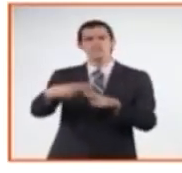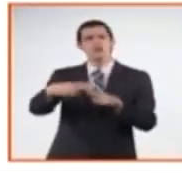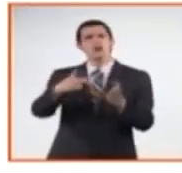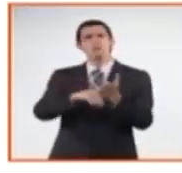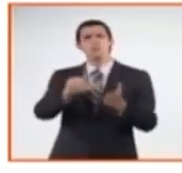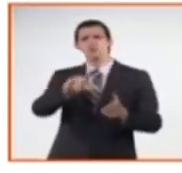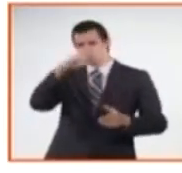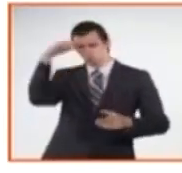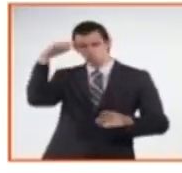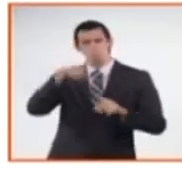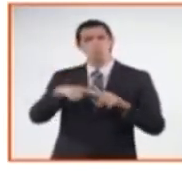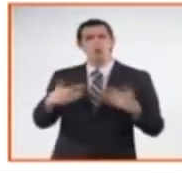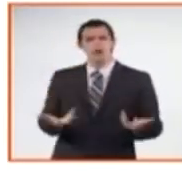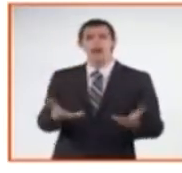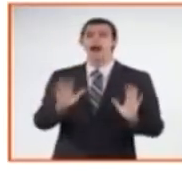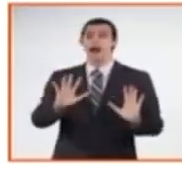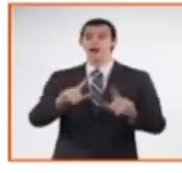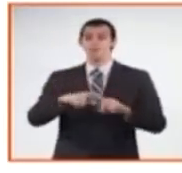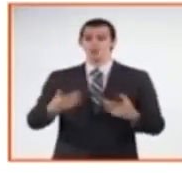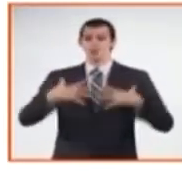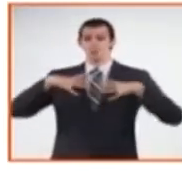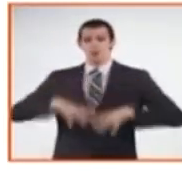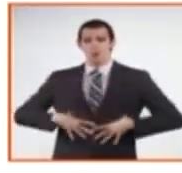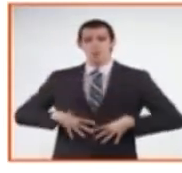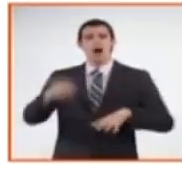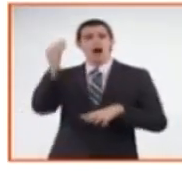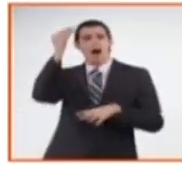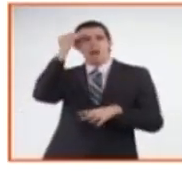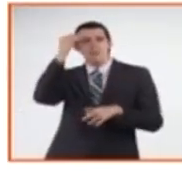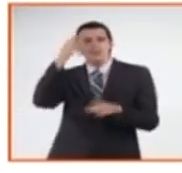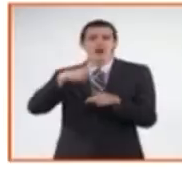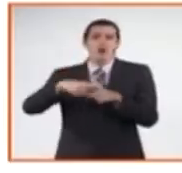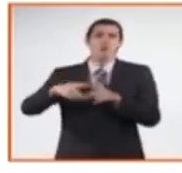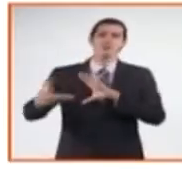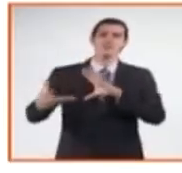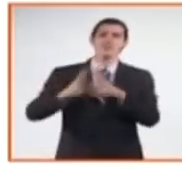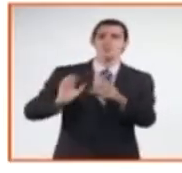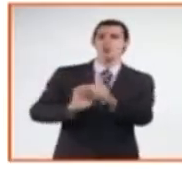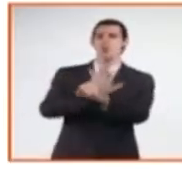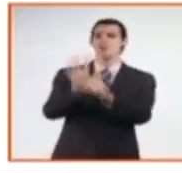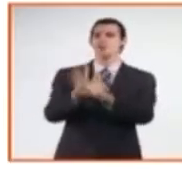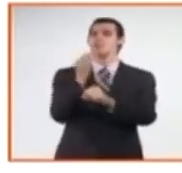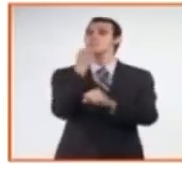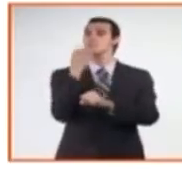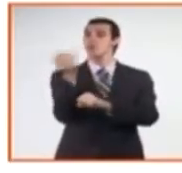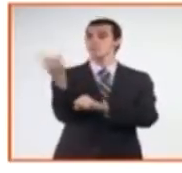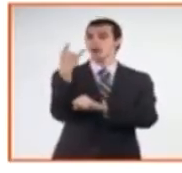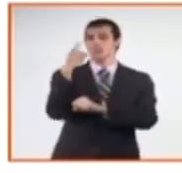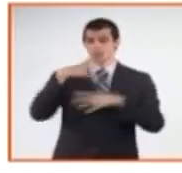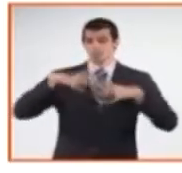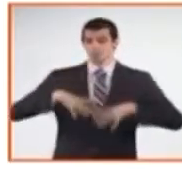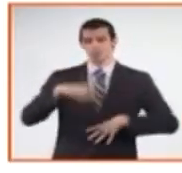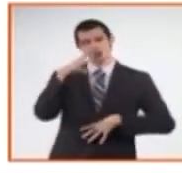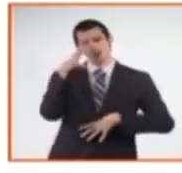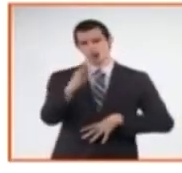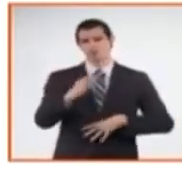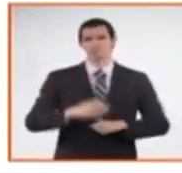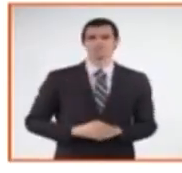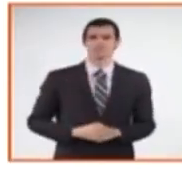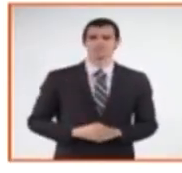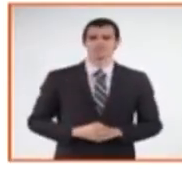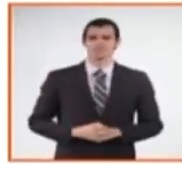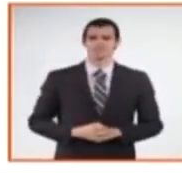emergencia para la vacunación en población mayor de 19 años la próxima pantalla por favor nosotros decidimos empezar el ensayo